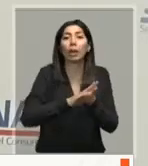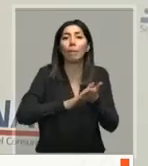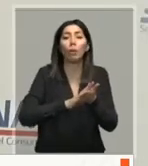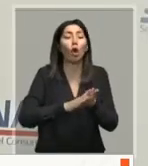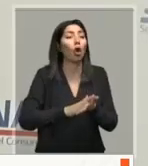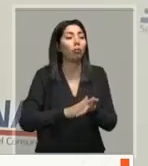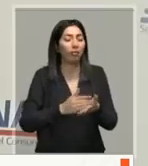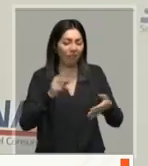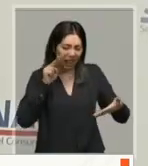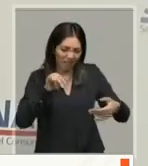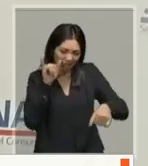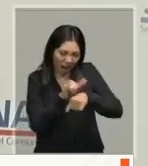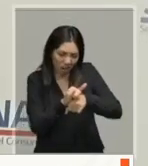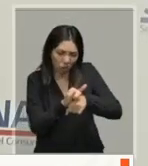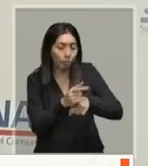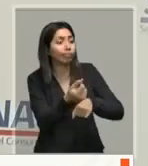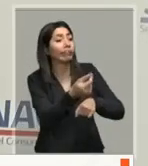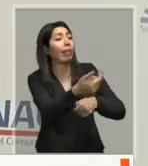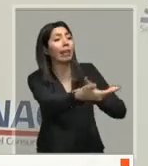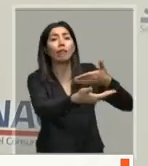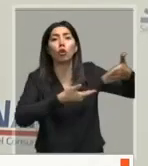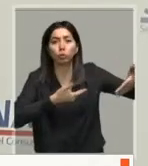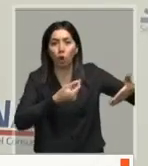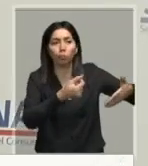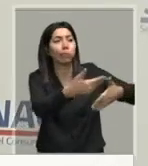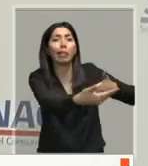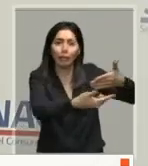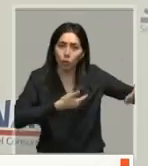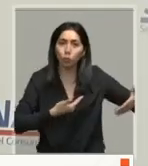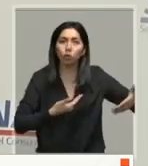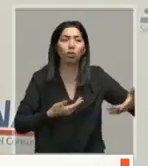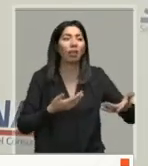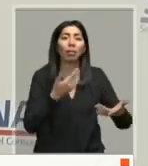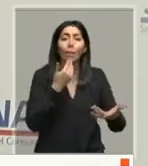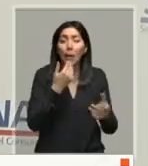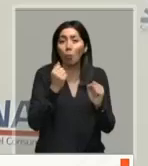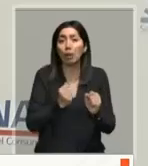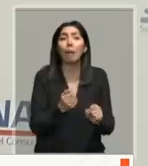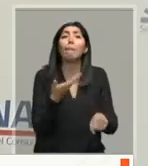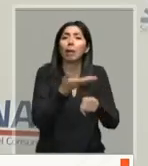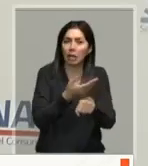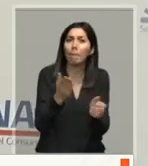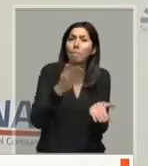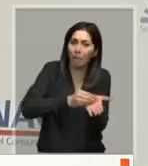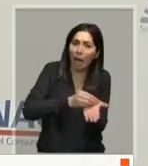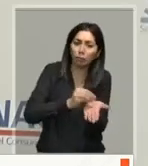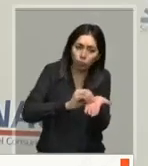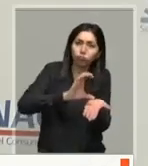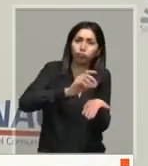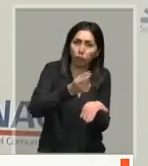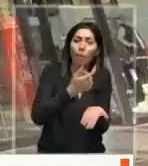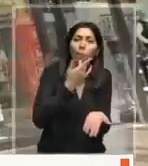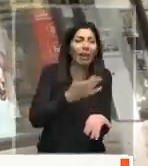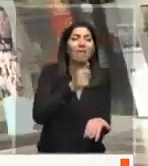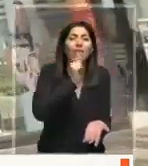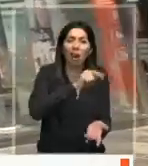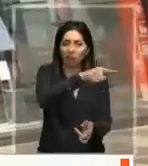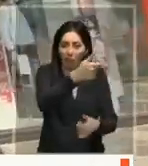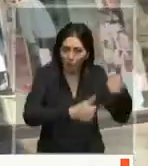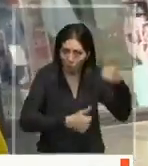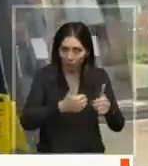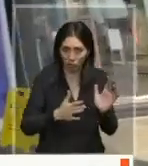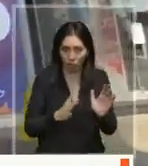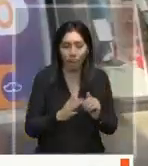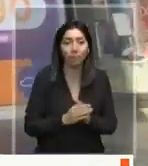dinero pagado y exigir las indemnizaciones por todos los perjuicios que haya podido sufrir por la falta de profesionalidad. Y no